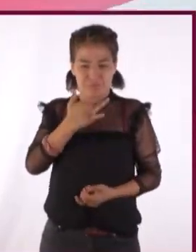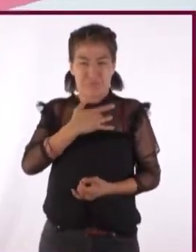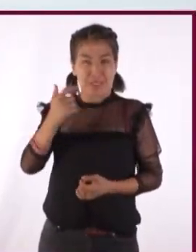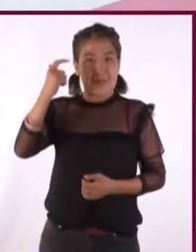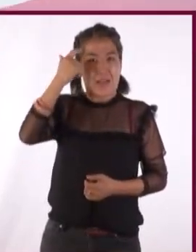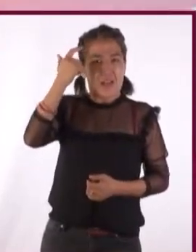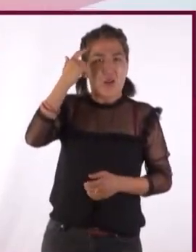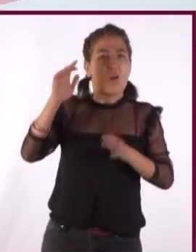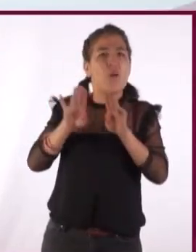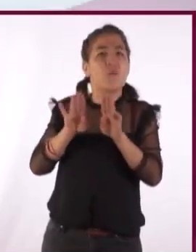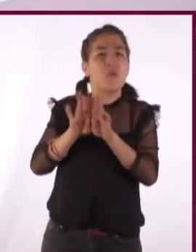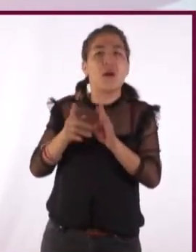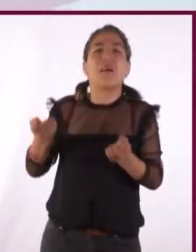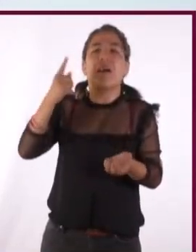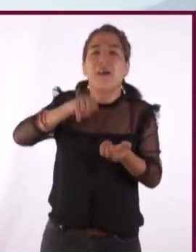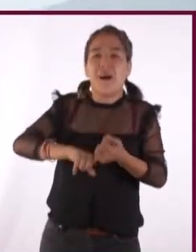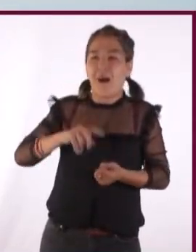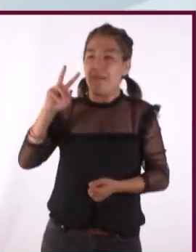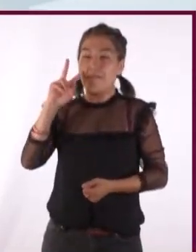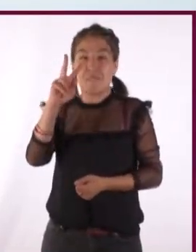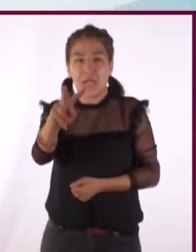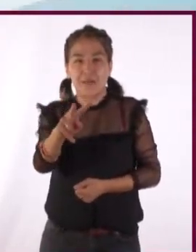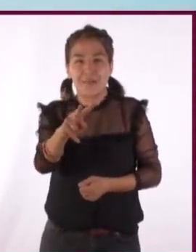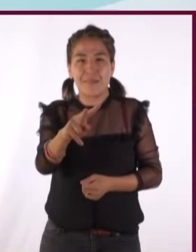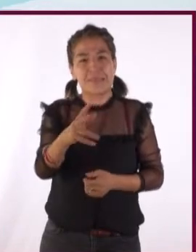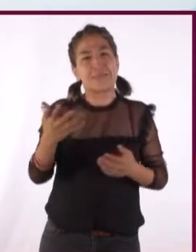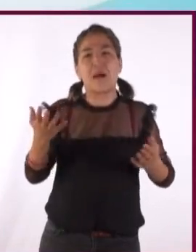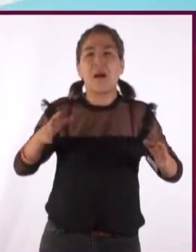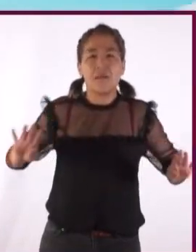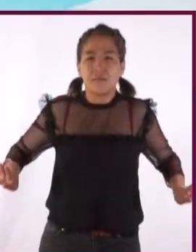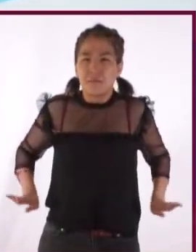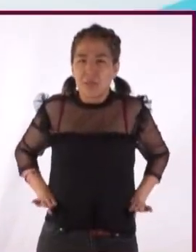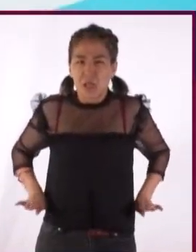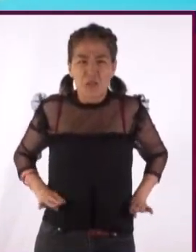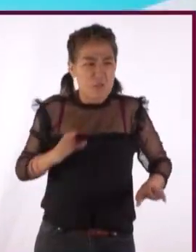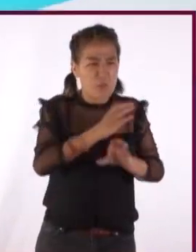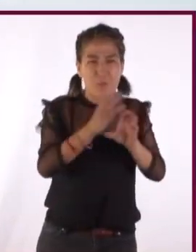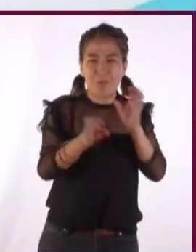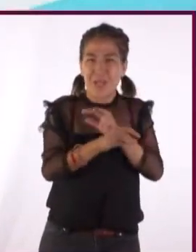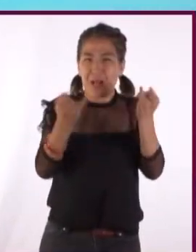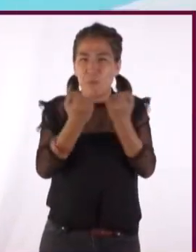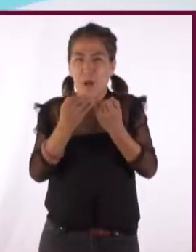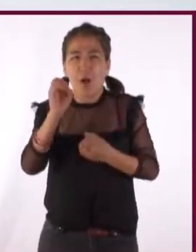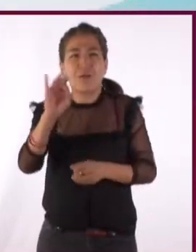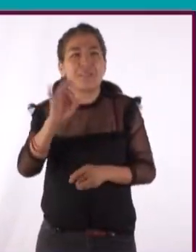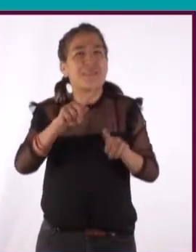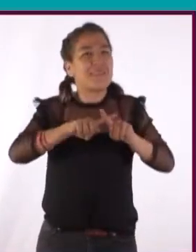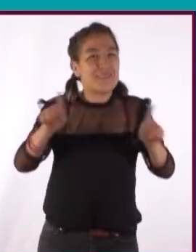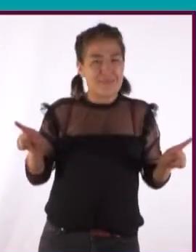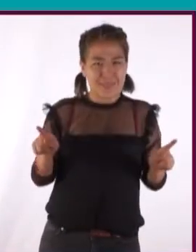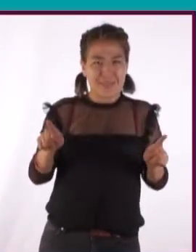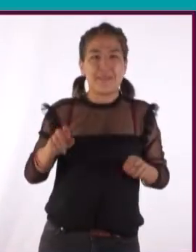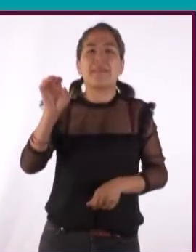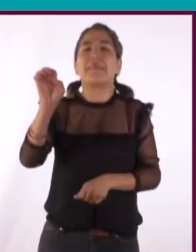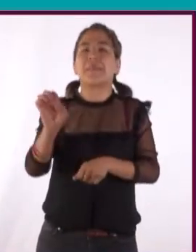cerebro procesan la información a partir de encontrar ciertos patrones. Entonces,